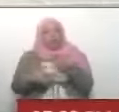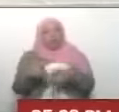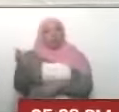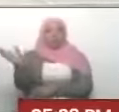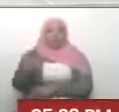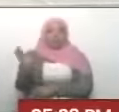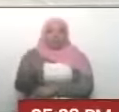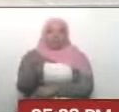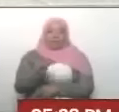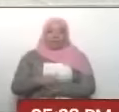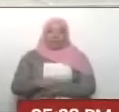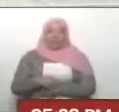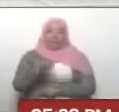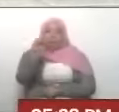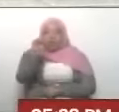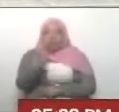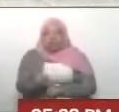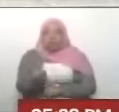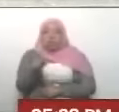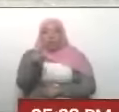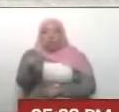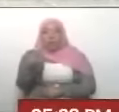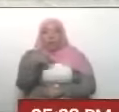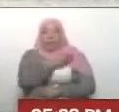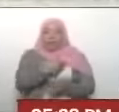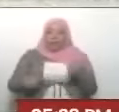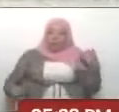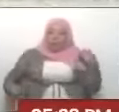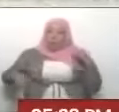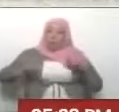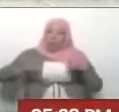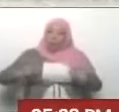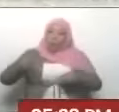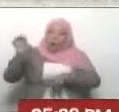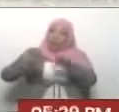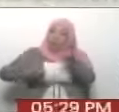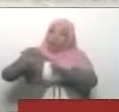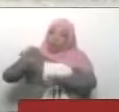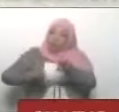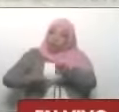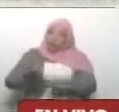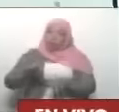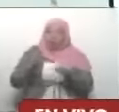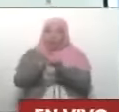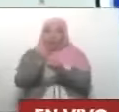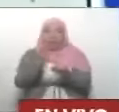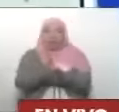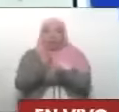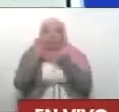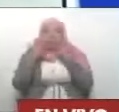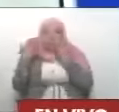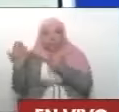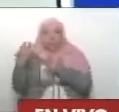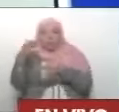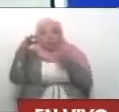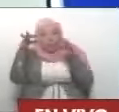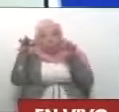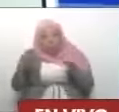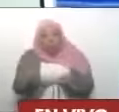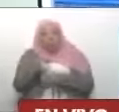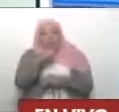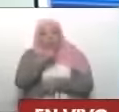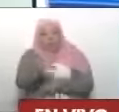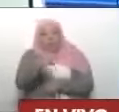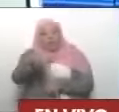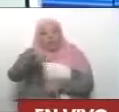Sur oriente de Venezuela, Carlos, adelante. Bueno, presidente, vamos a comenzar este repaso por los portales en Zona Digital, justamente con información de este